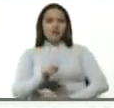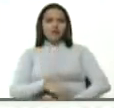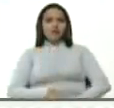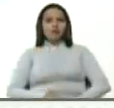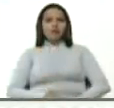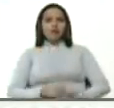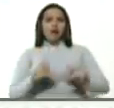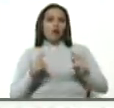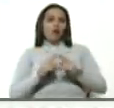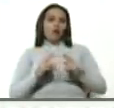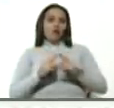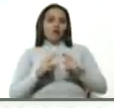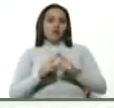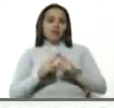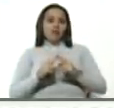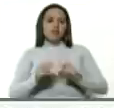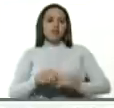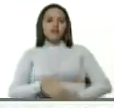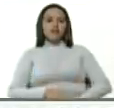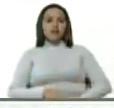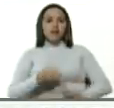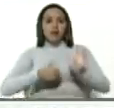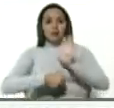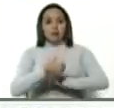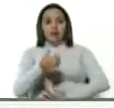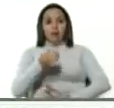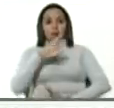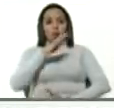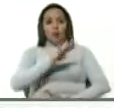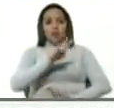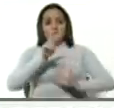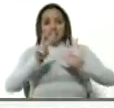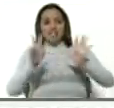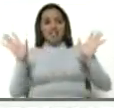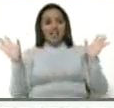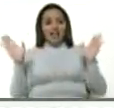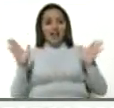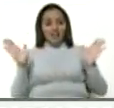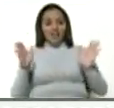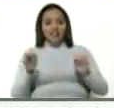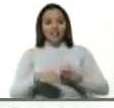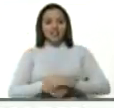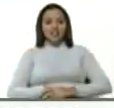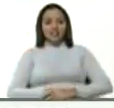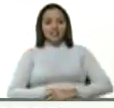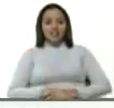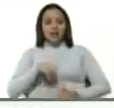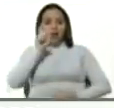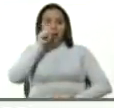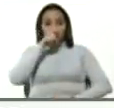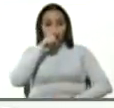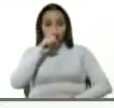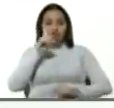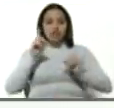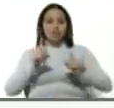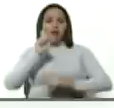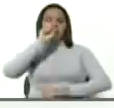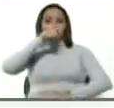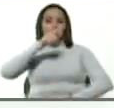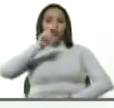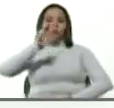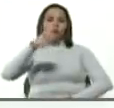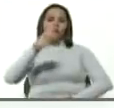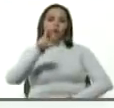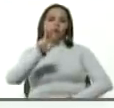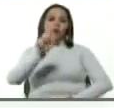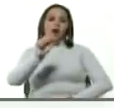conocimos en Trinidad y Tobago, se supo que más de 47 aves, entre loros y guacamayas, se ahogaron luego